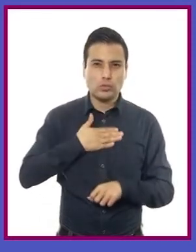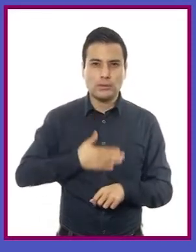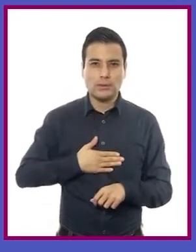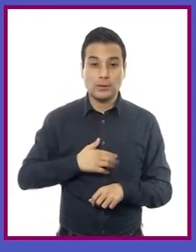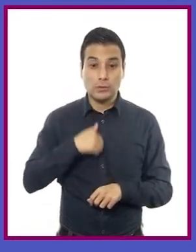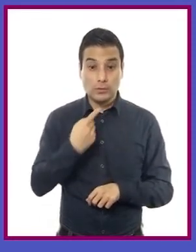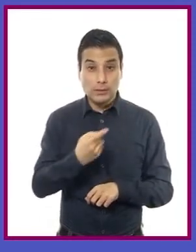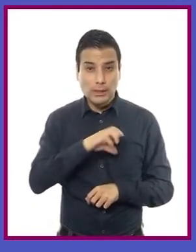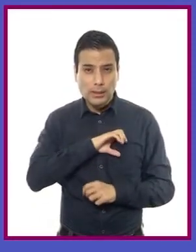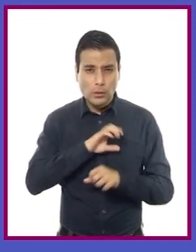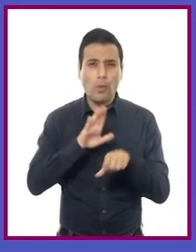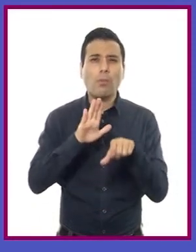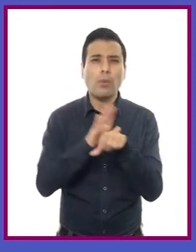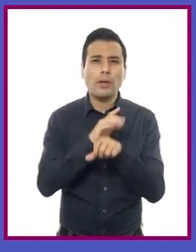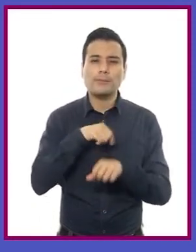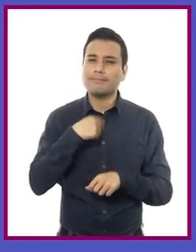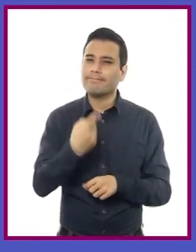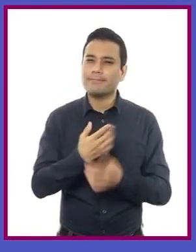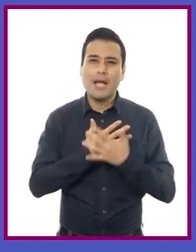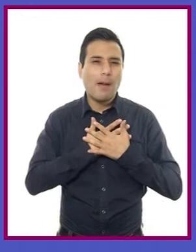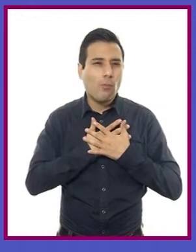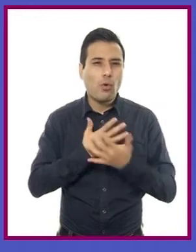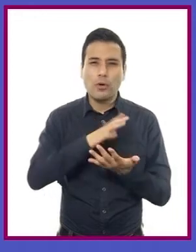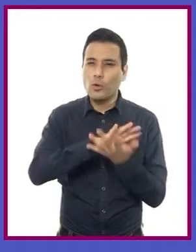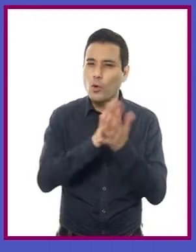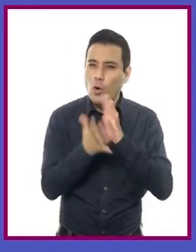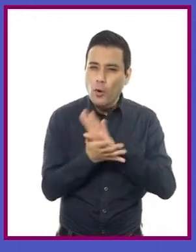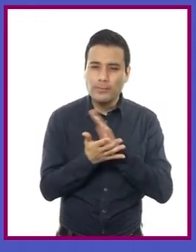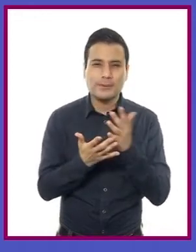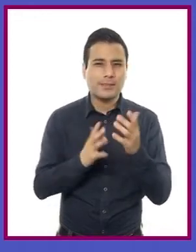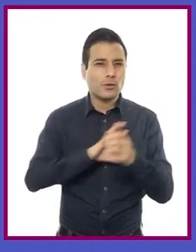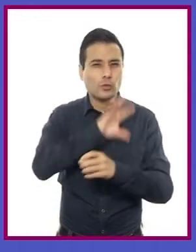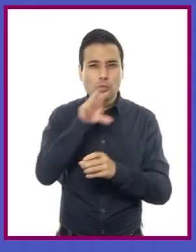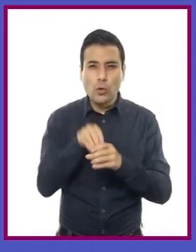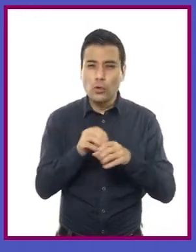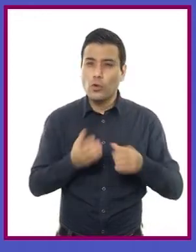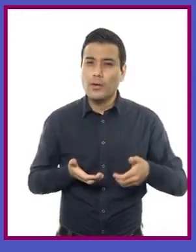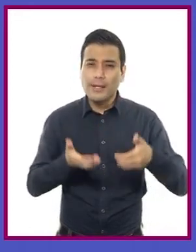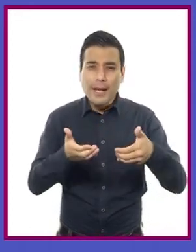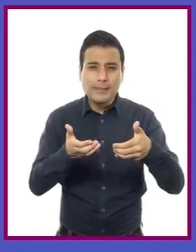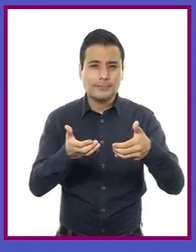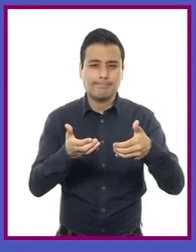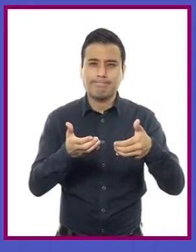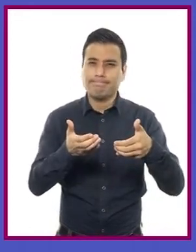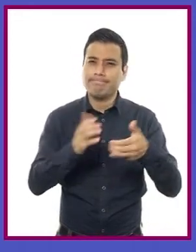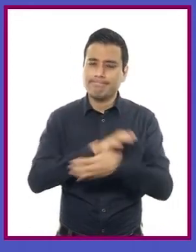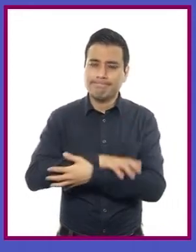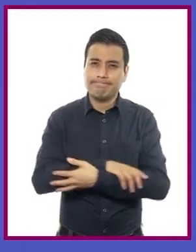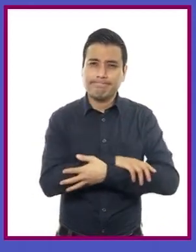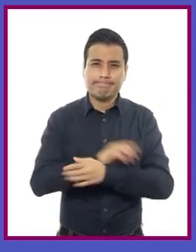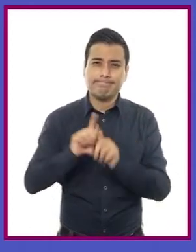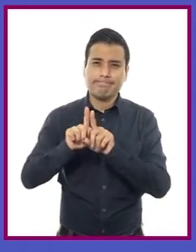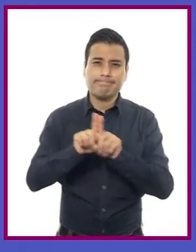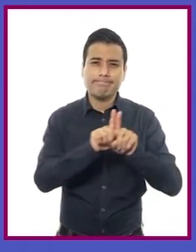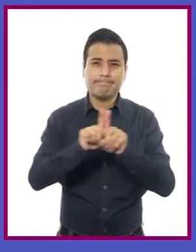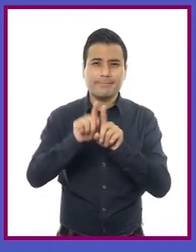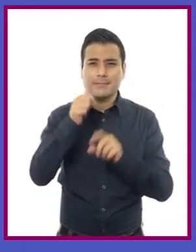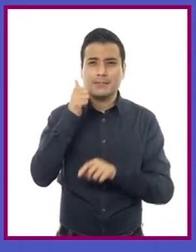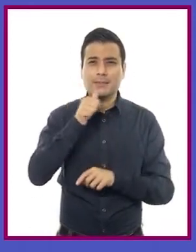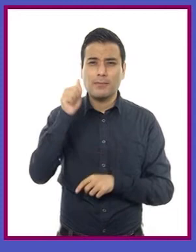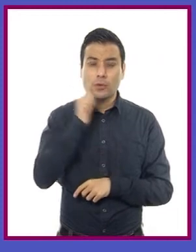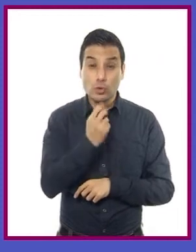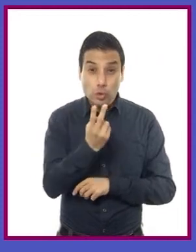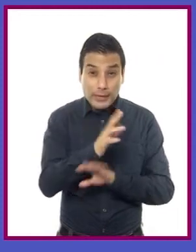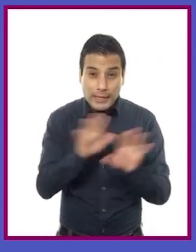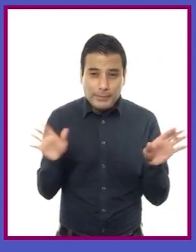quiero es porque sos mi amor, mi cómplice y todo. Y en la calle, codo a codo. Somos muchos más que dos.